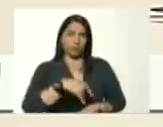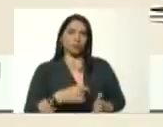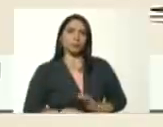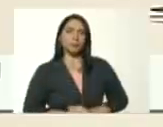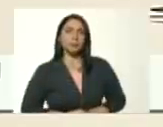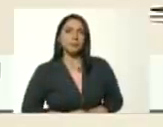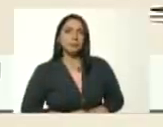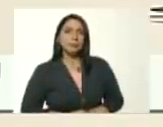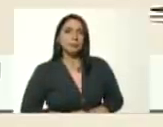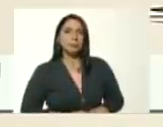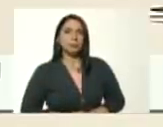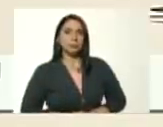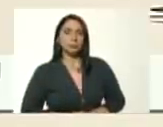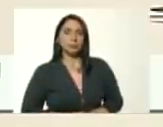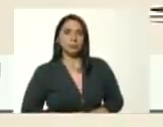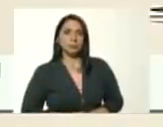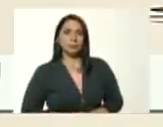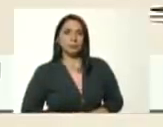estado carabobo